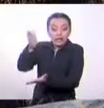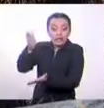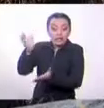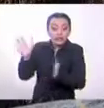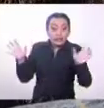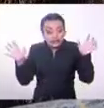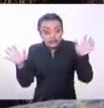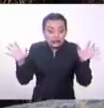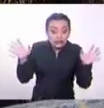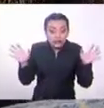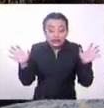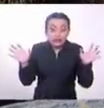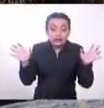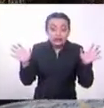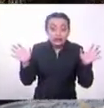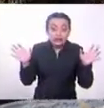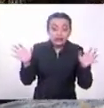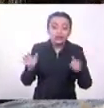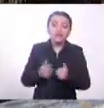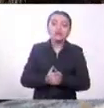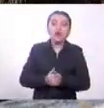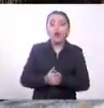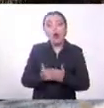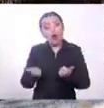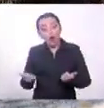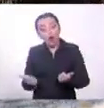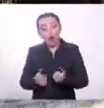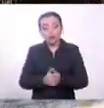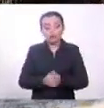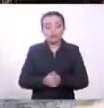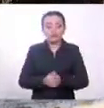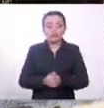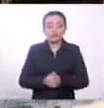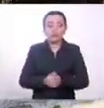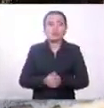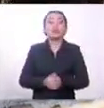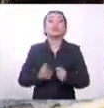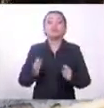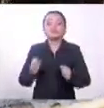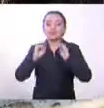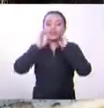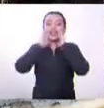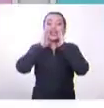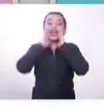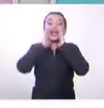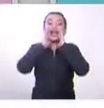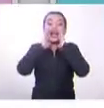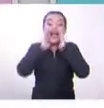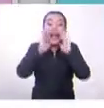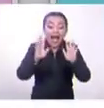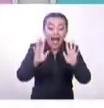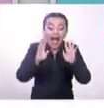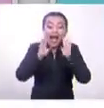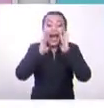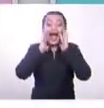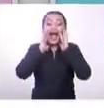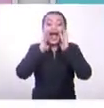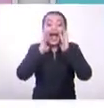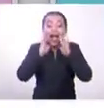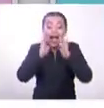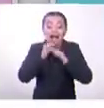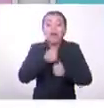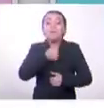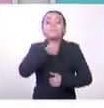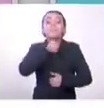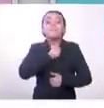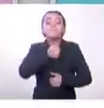capturarme. Muy bien, pero imagínate que ese mensaje está en el baño.